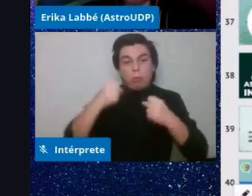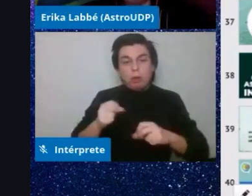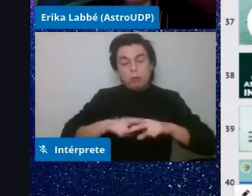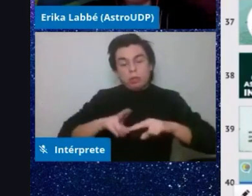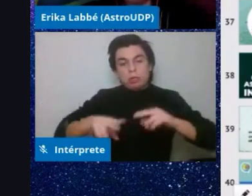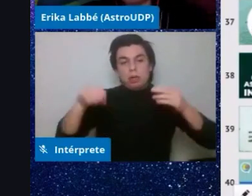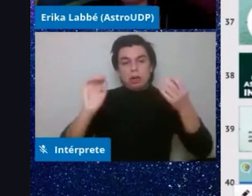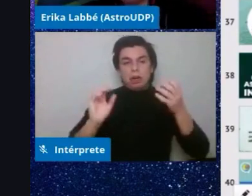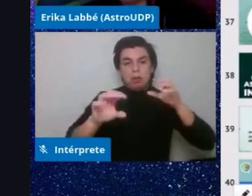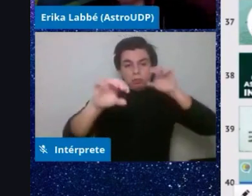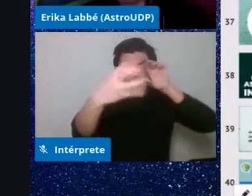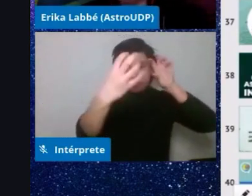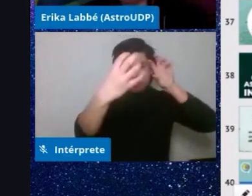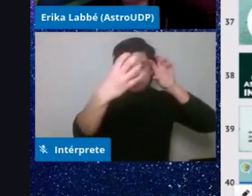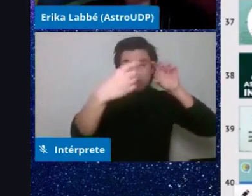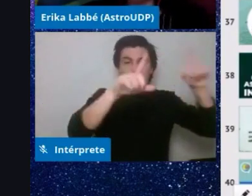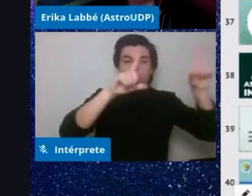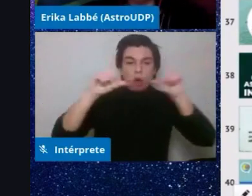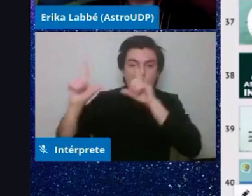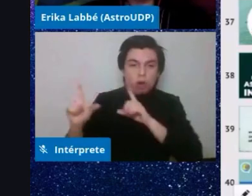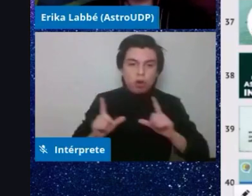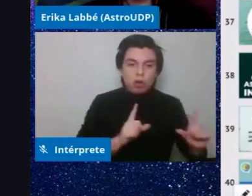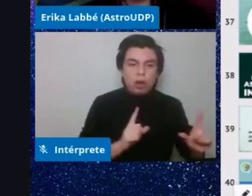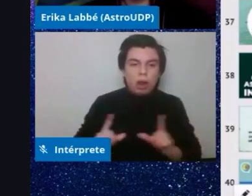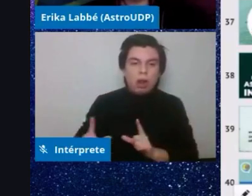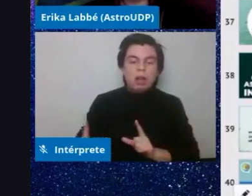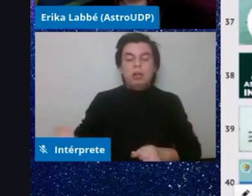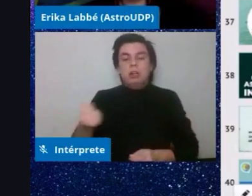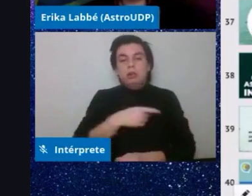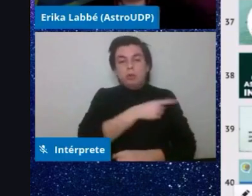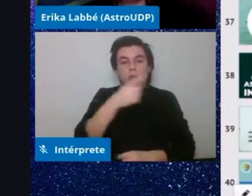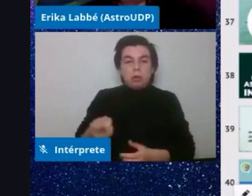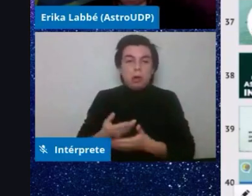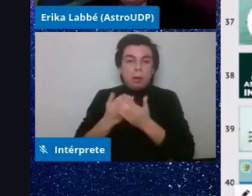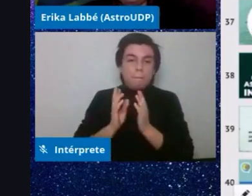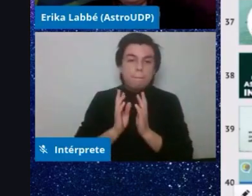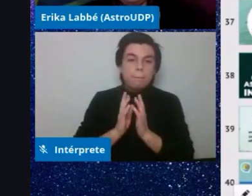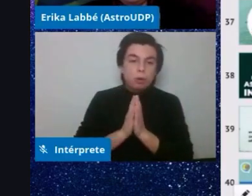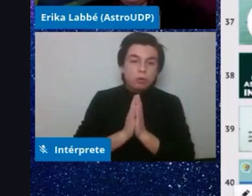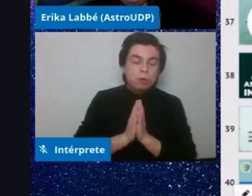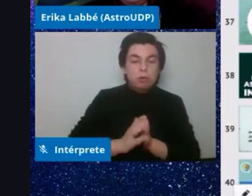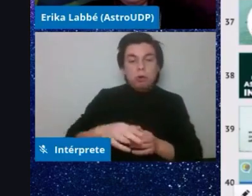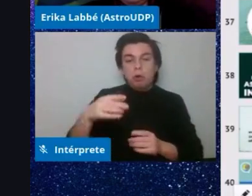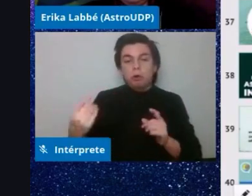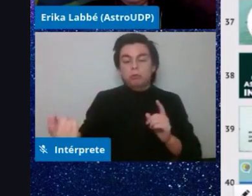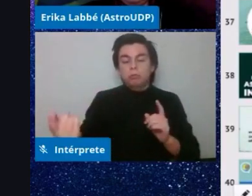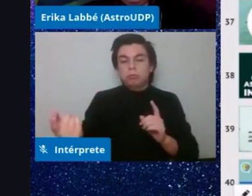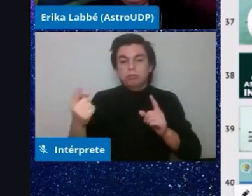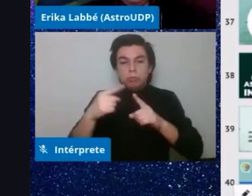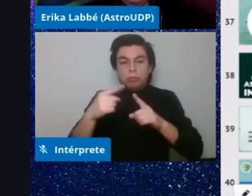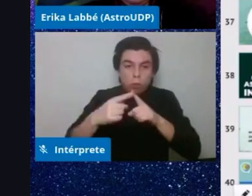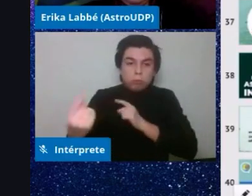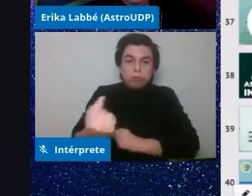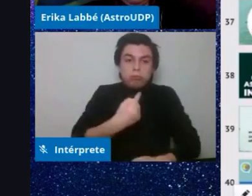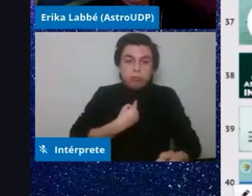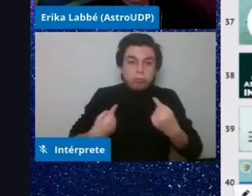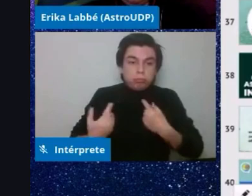Así que sí, por favor, conéctense con nosotros, no tengo ningún problema. Y